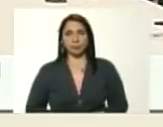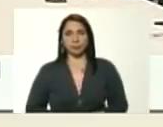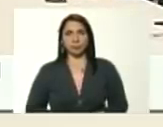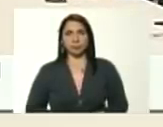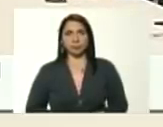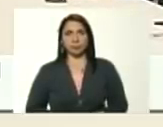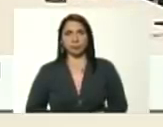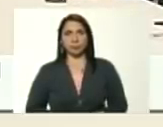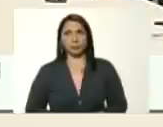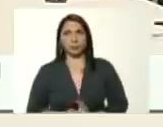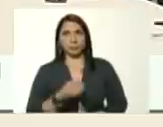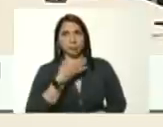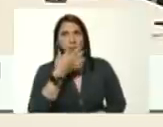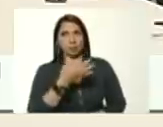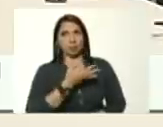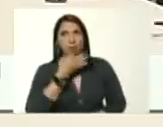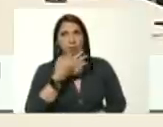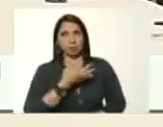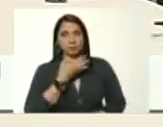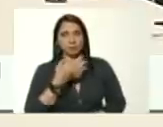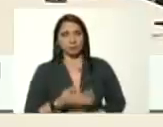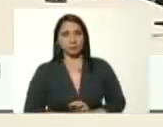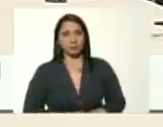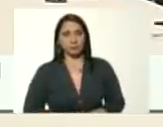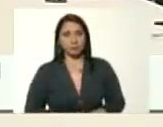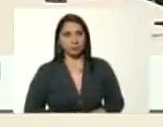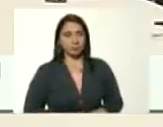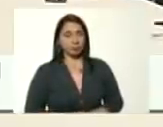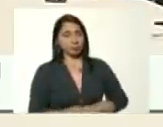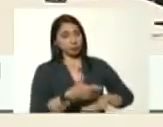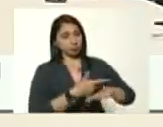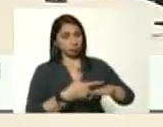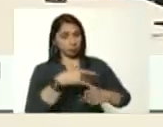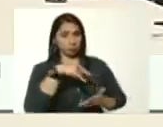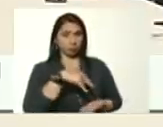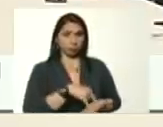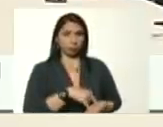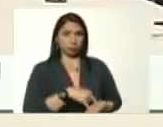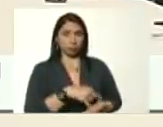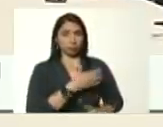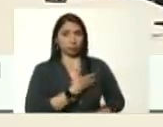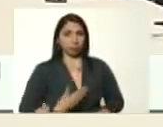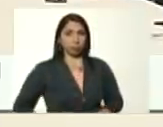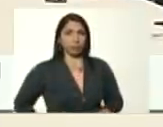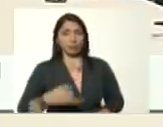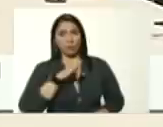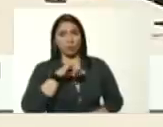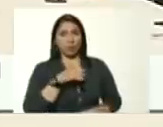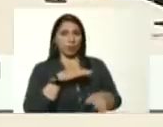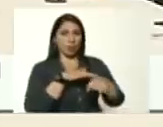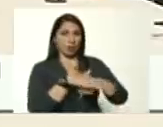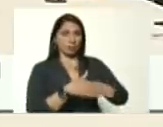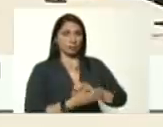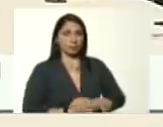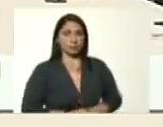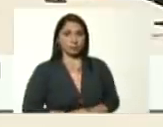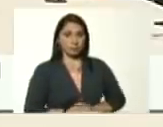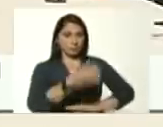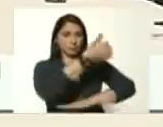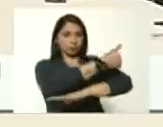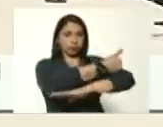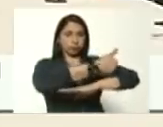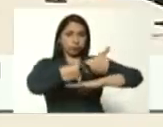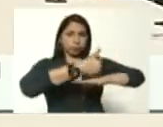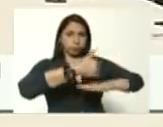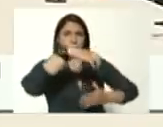buenas tardes y el gobernador rafael lacava presidente de jorge rodríguez autoridades del estado